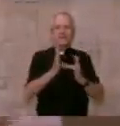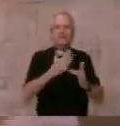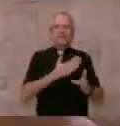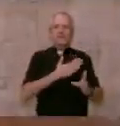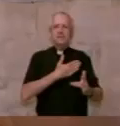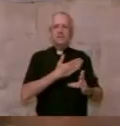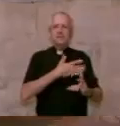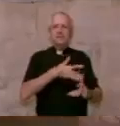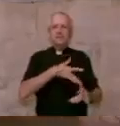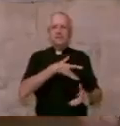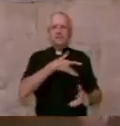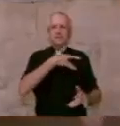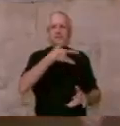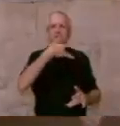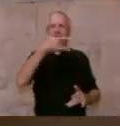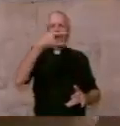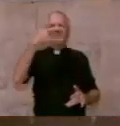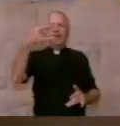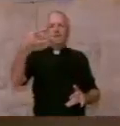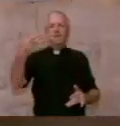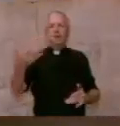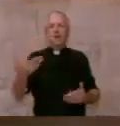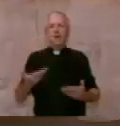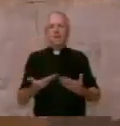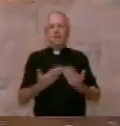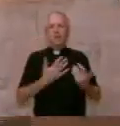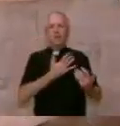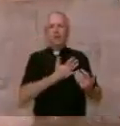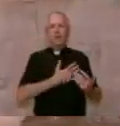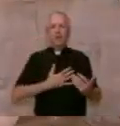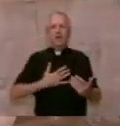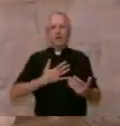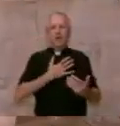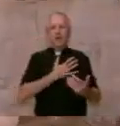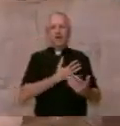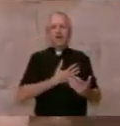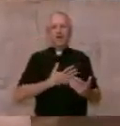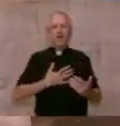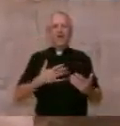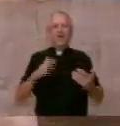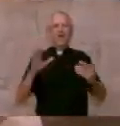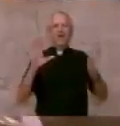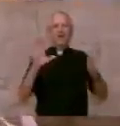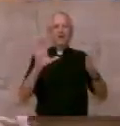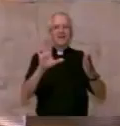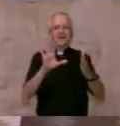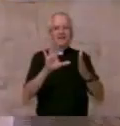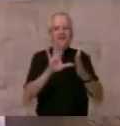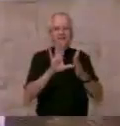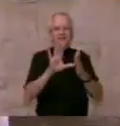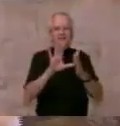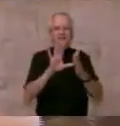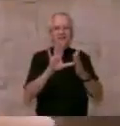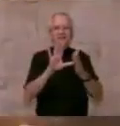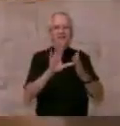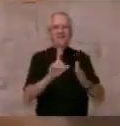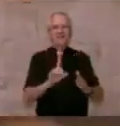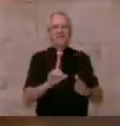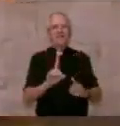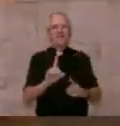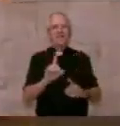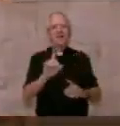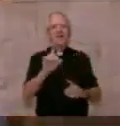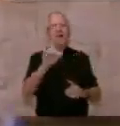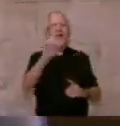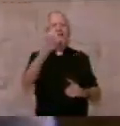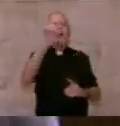que fue entregado por ella misma en persona una noche de prodigio, premiando así el amor y la devoción de los habitantes de